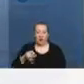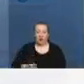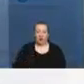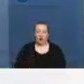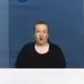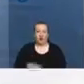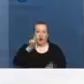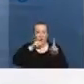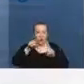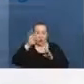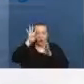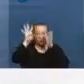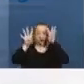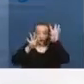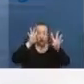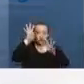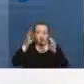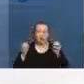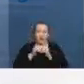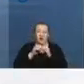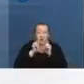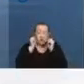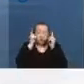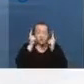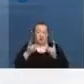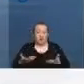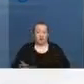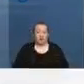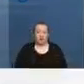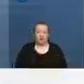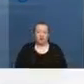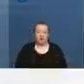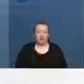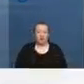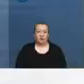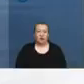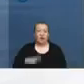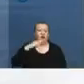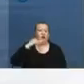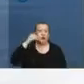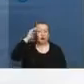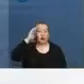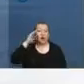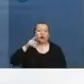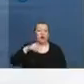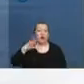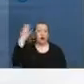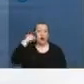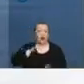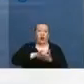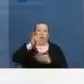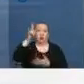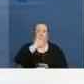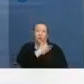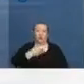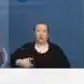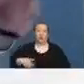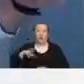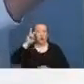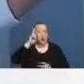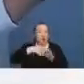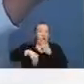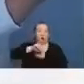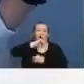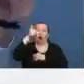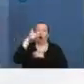compran es las cosas más disparatadas que correa en el avión presidencial viajaba a paraísos fiscales de andén